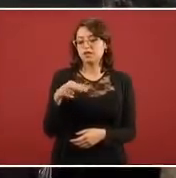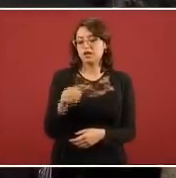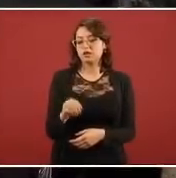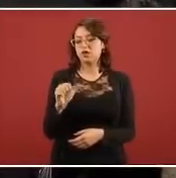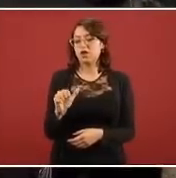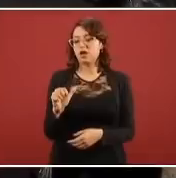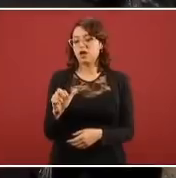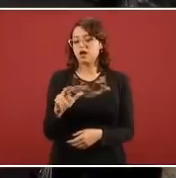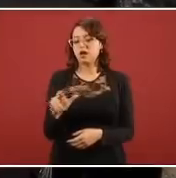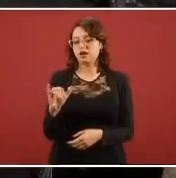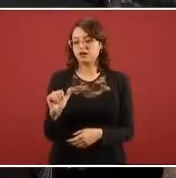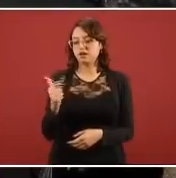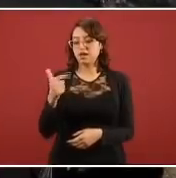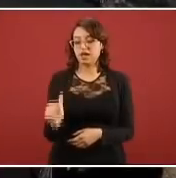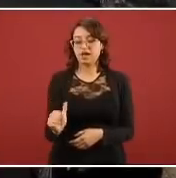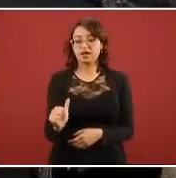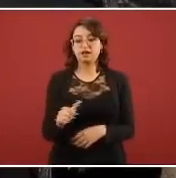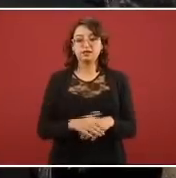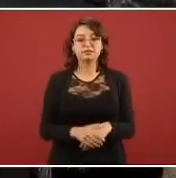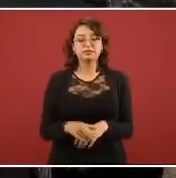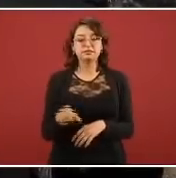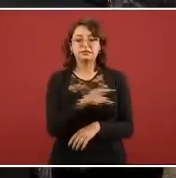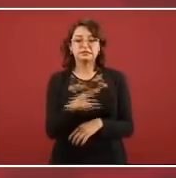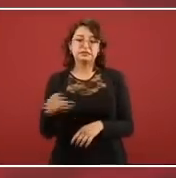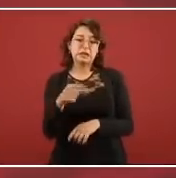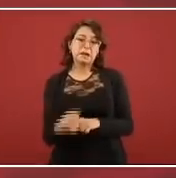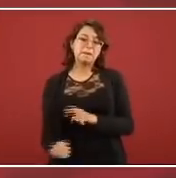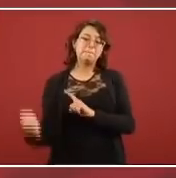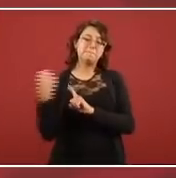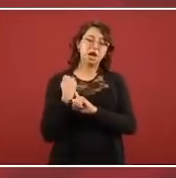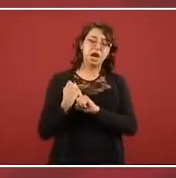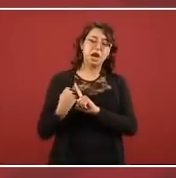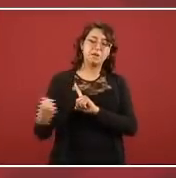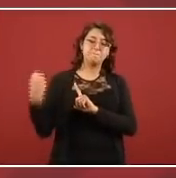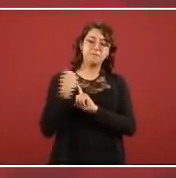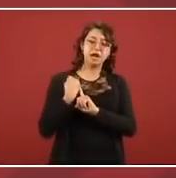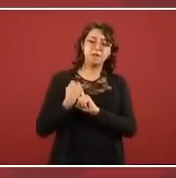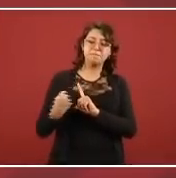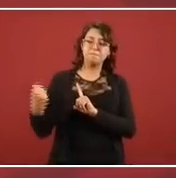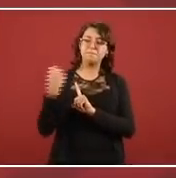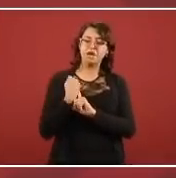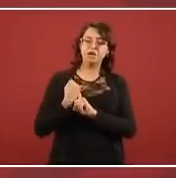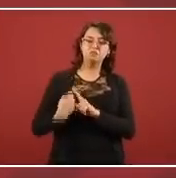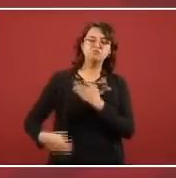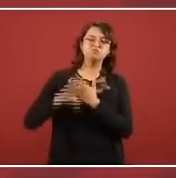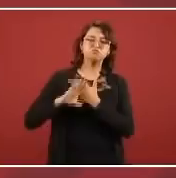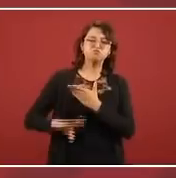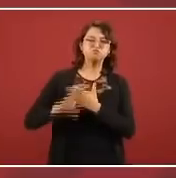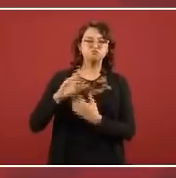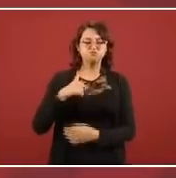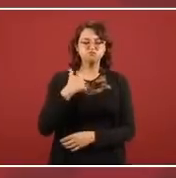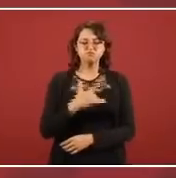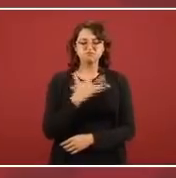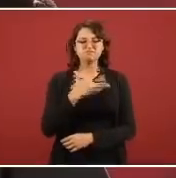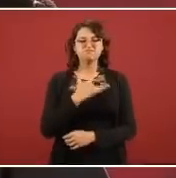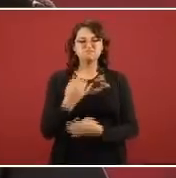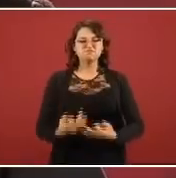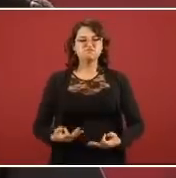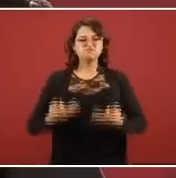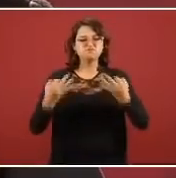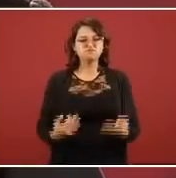entre más me golpean, más digno me siento.